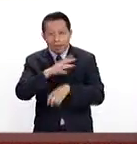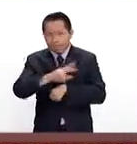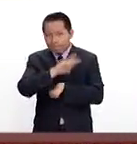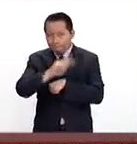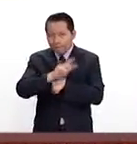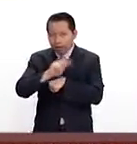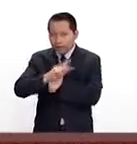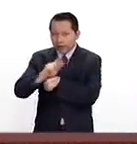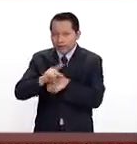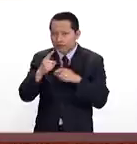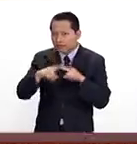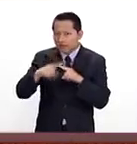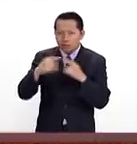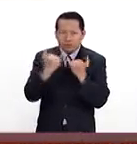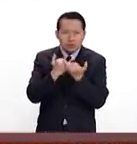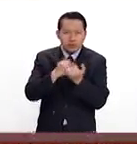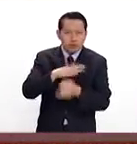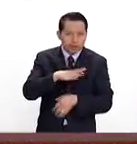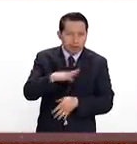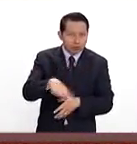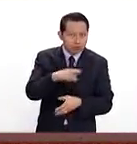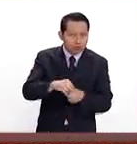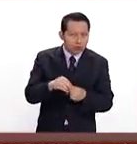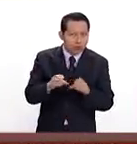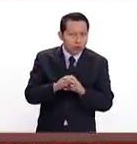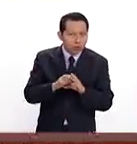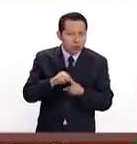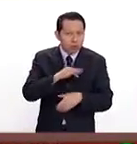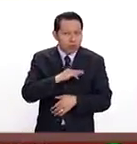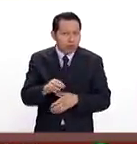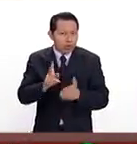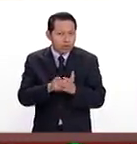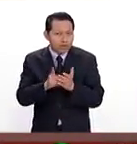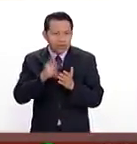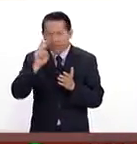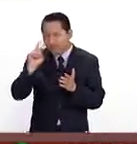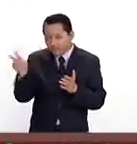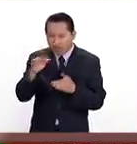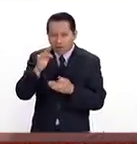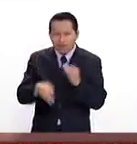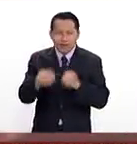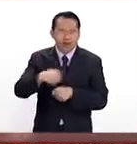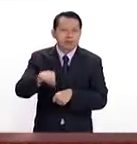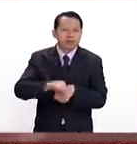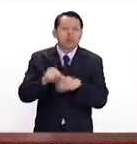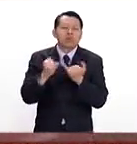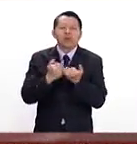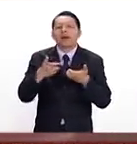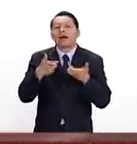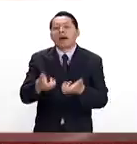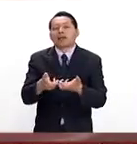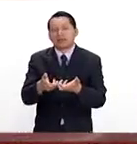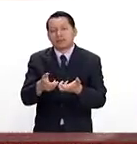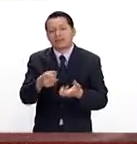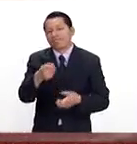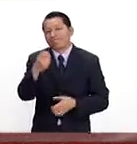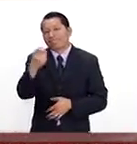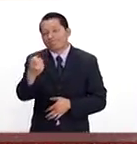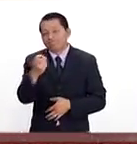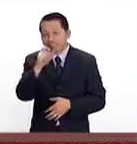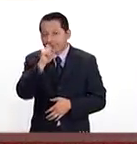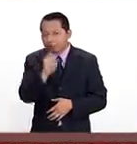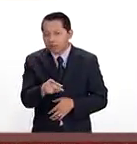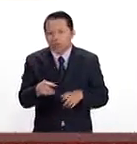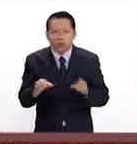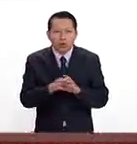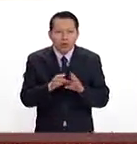esta polarización más que división, es lo que pues nuevamente vimos este fin de semana en las calles. Entonces, pues